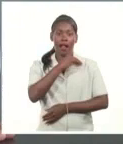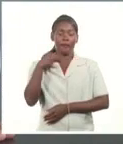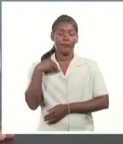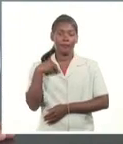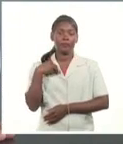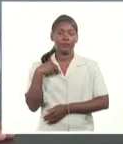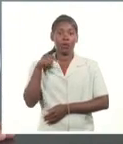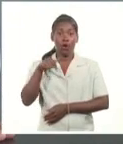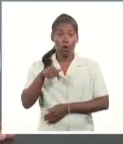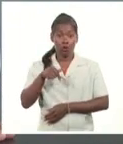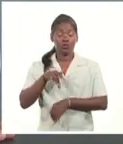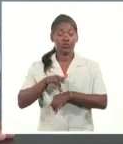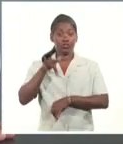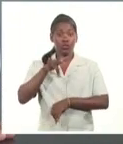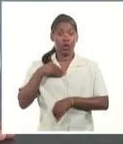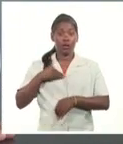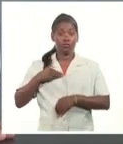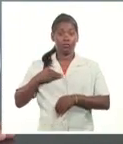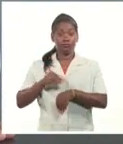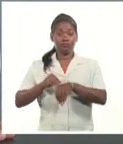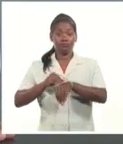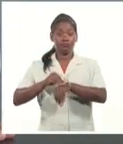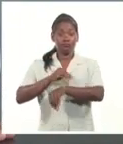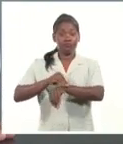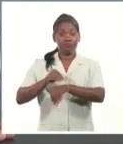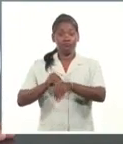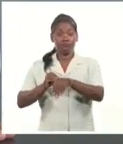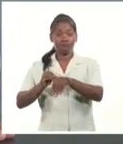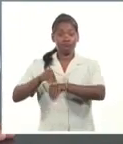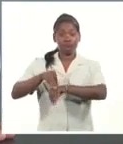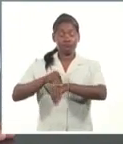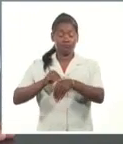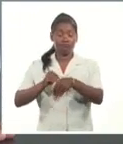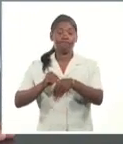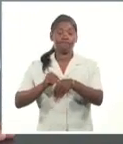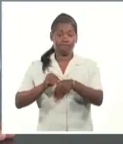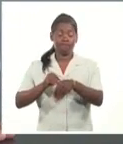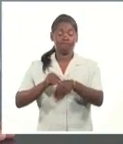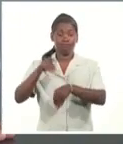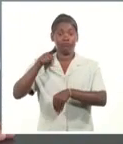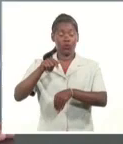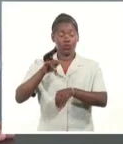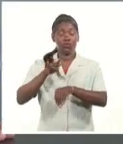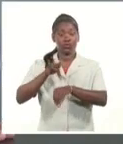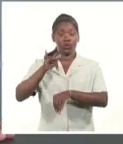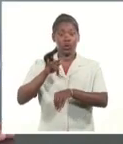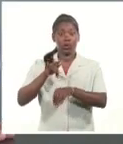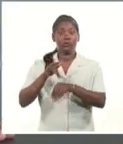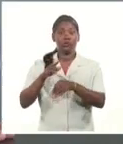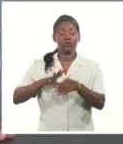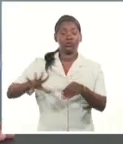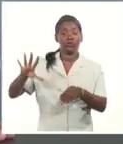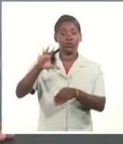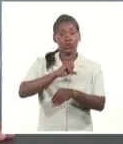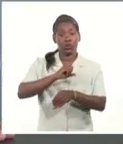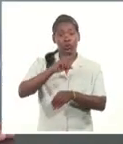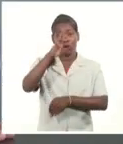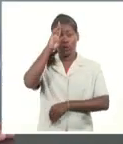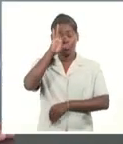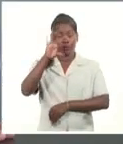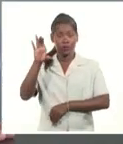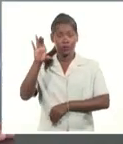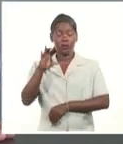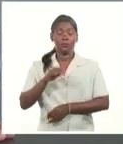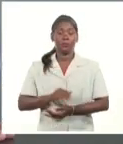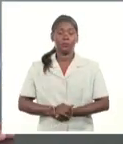día de cura de los pacientes ambulatorios en nuestro hospital provincial, así como en el resto de los hospitales donde se atienden estos pacientes.